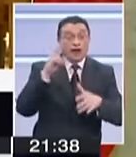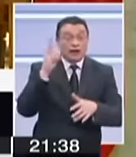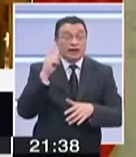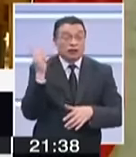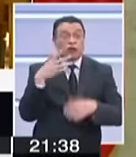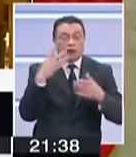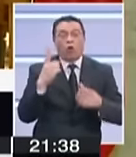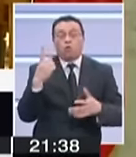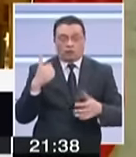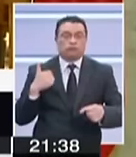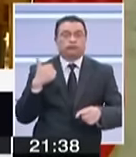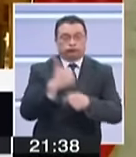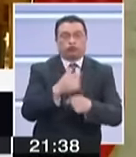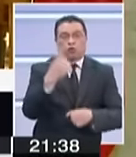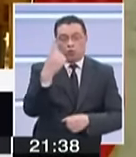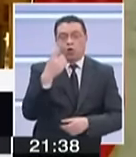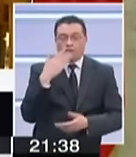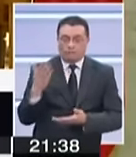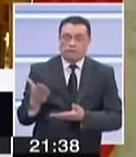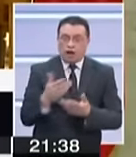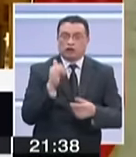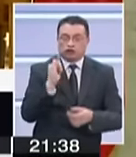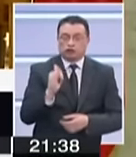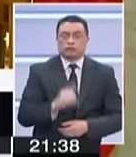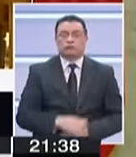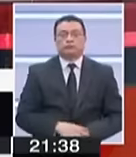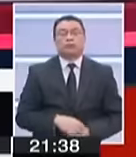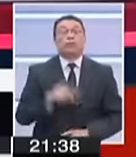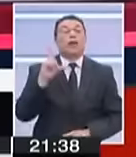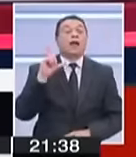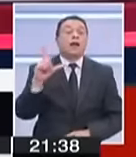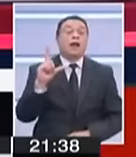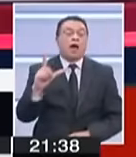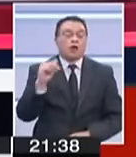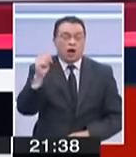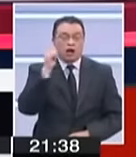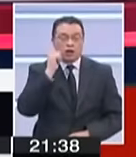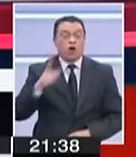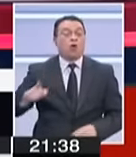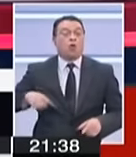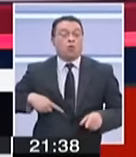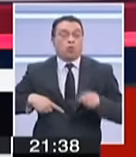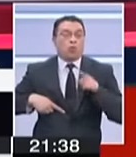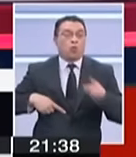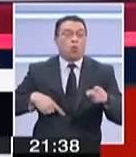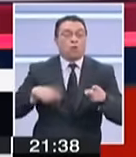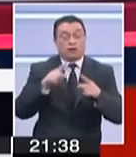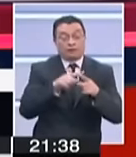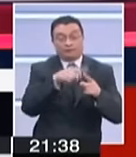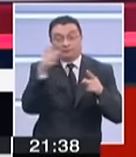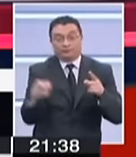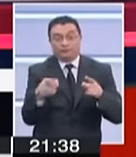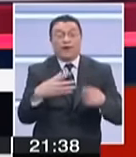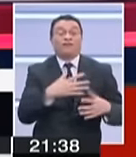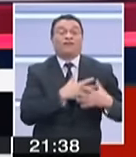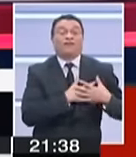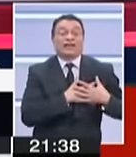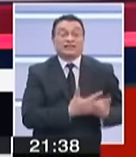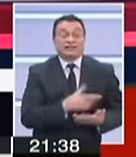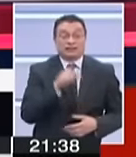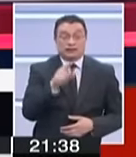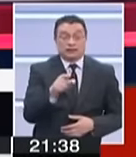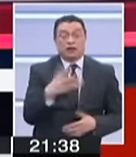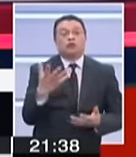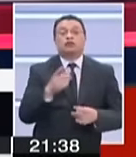una candidatura presidencial. Ahora, Ricardo Lagos ayer culpó a la administración siguiente, es decir, a la de Michelle Bachelet,